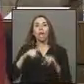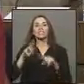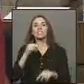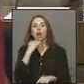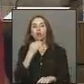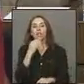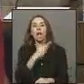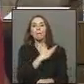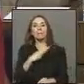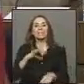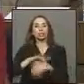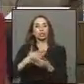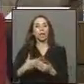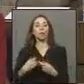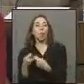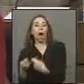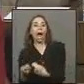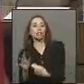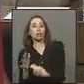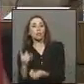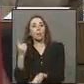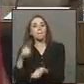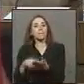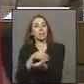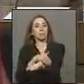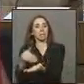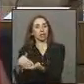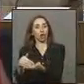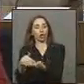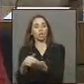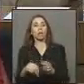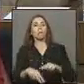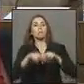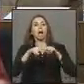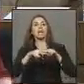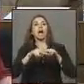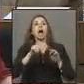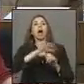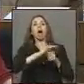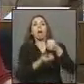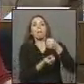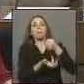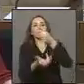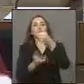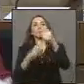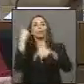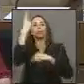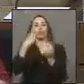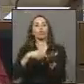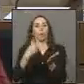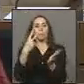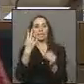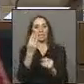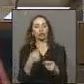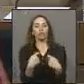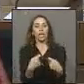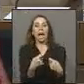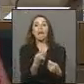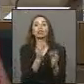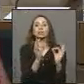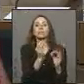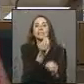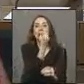y representan un gasto aproximado de mil millones en el presupuesto del 2014. El gasto en alimentos